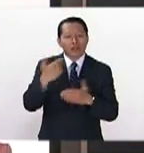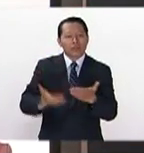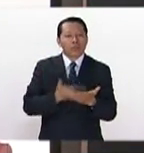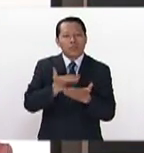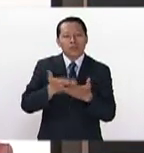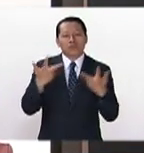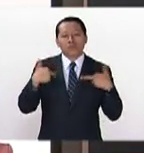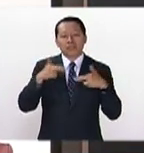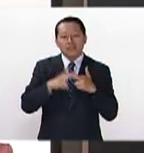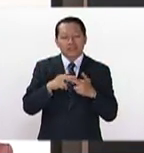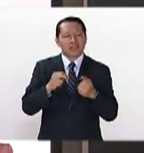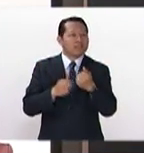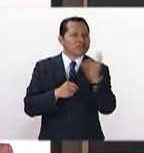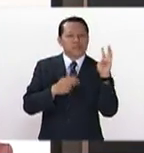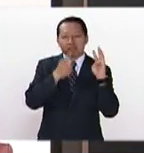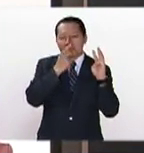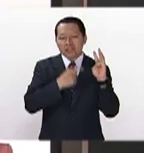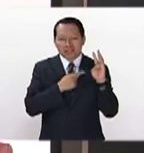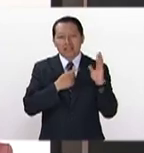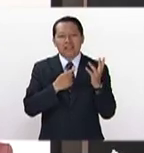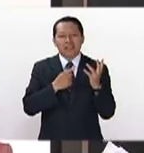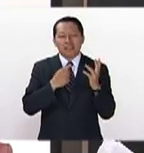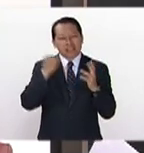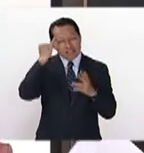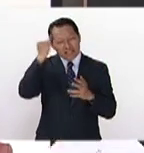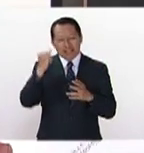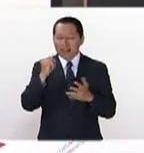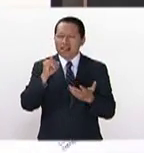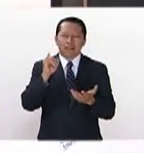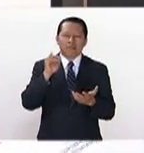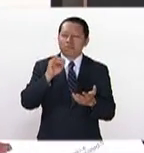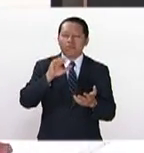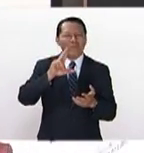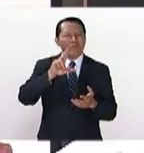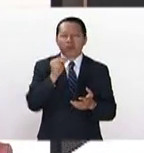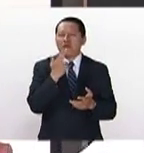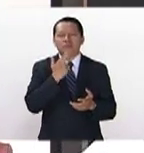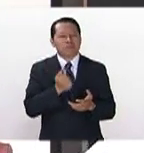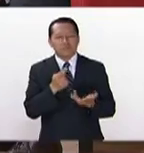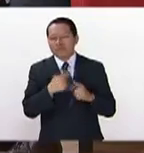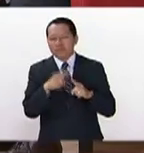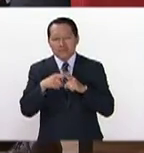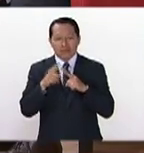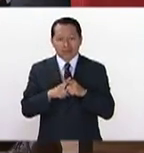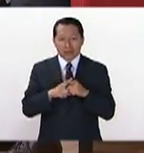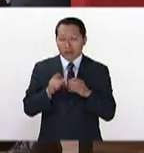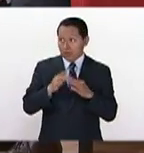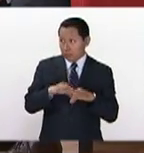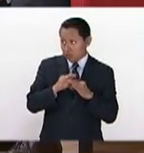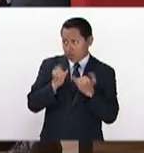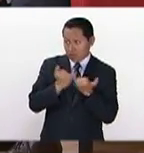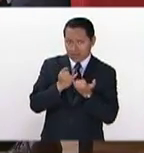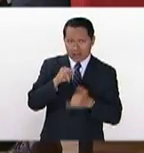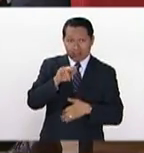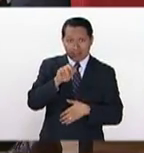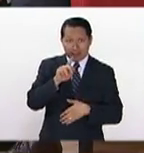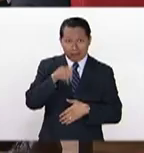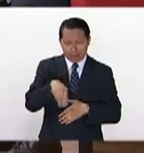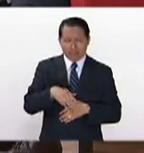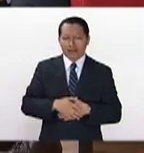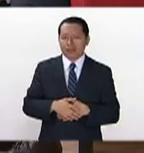propuesto a mis profesores y ellos me habían dicho que era una idea loca que jamás iba a funcionar. ¿Y fue importante el apoyo del INADEM, por ejemplo, de este tipo de